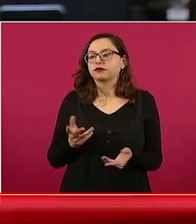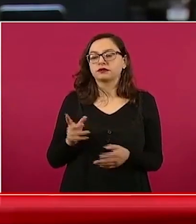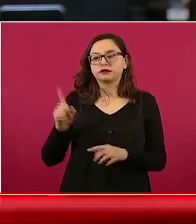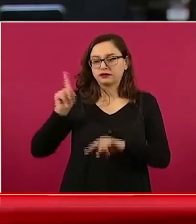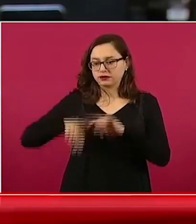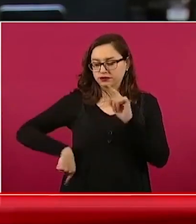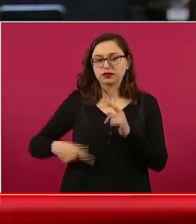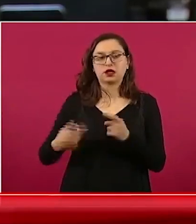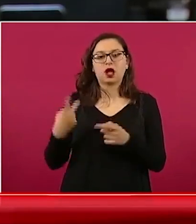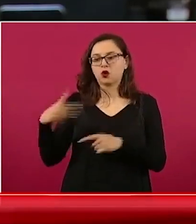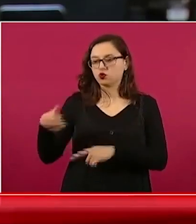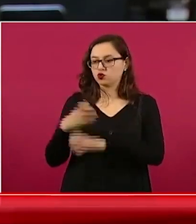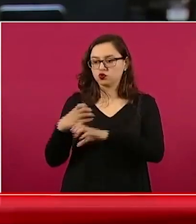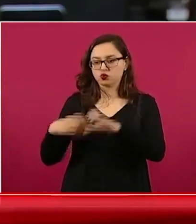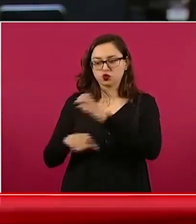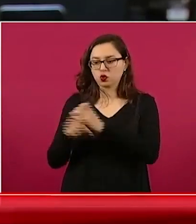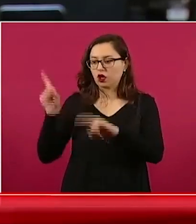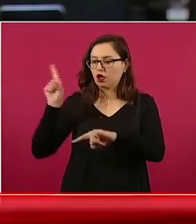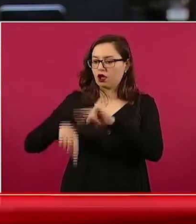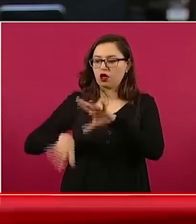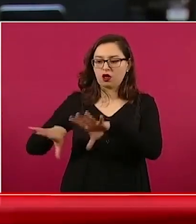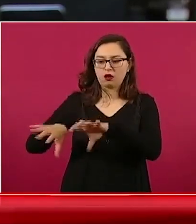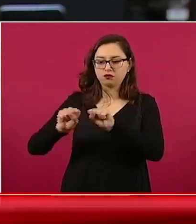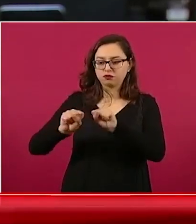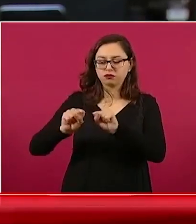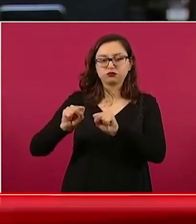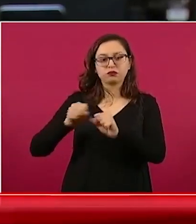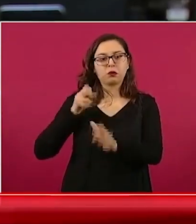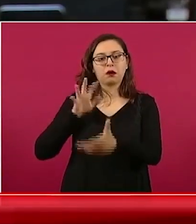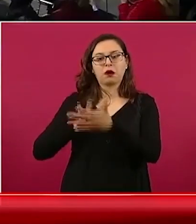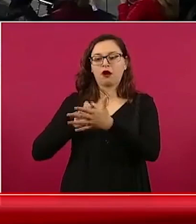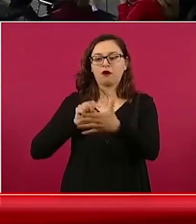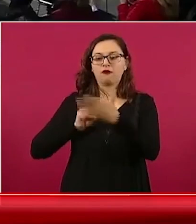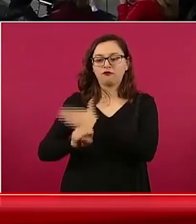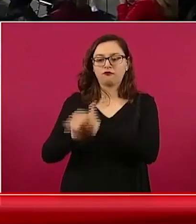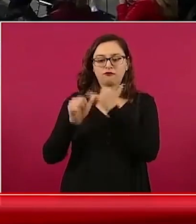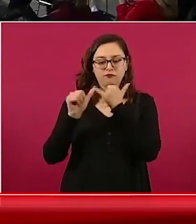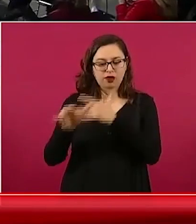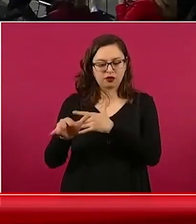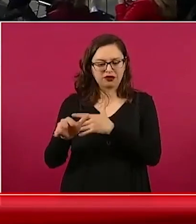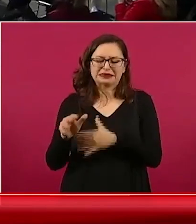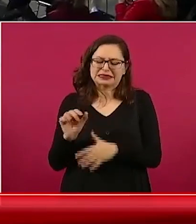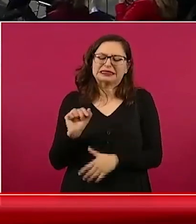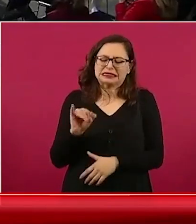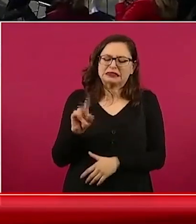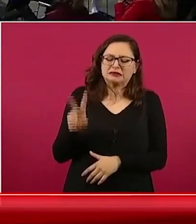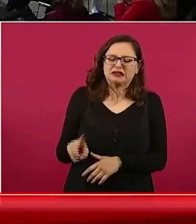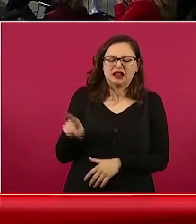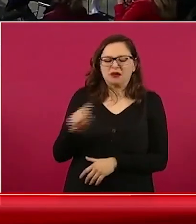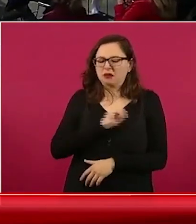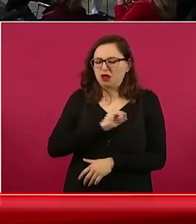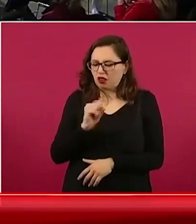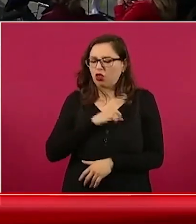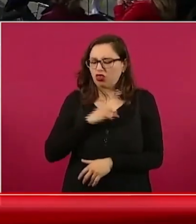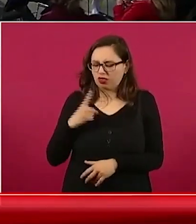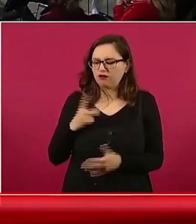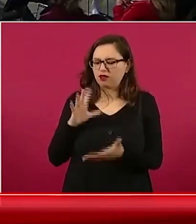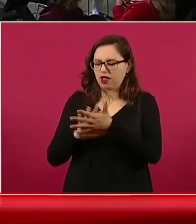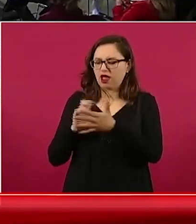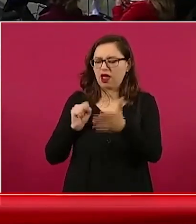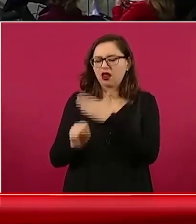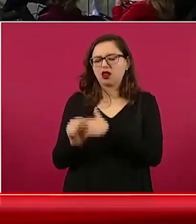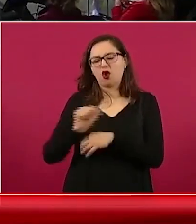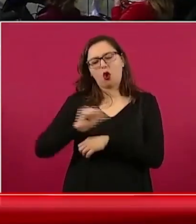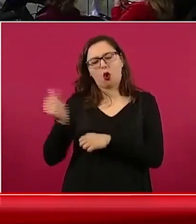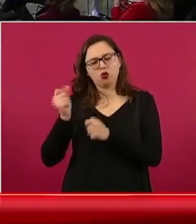las garantías, pues lo metieron al bote por fraude. Y pues bueno, a lo mejor debería estar por muchos otros delitos, señor, en la cárcel, pero